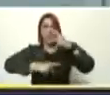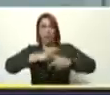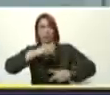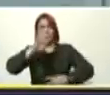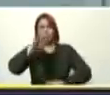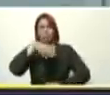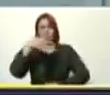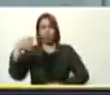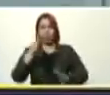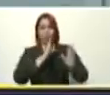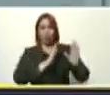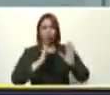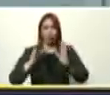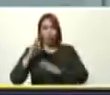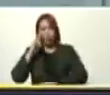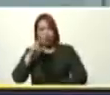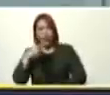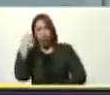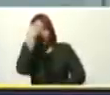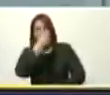Cuando yo veo el rostro de ustedes, veo